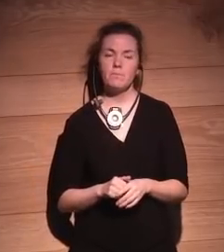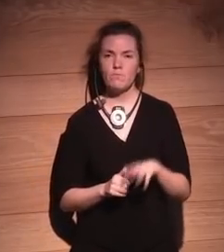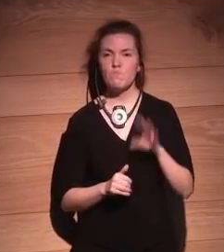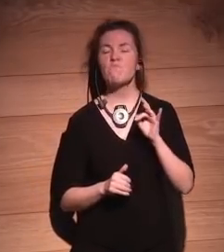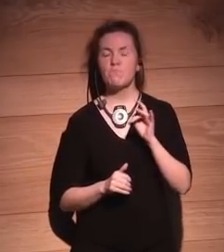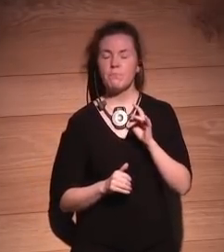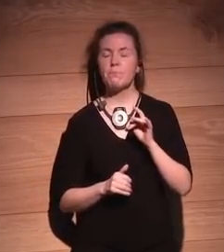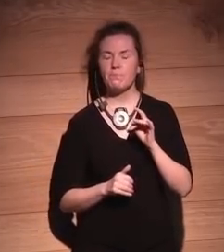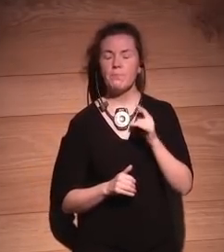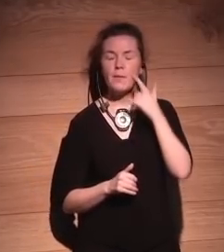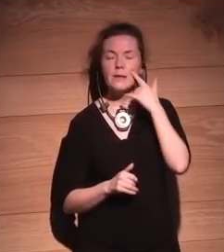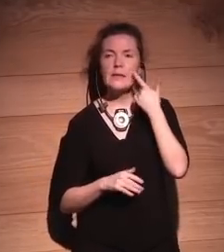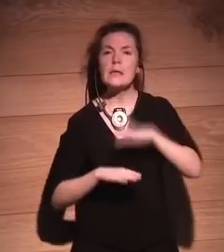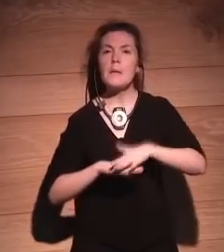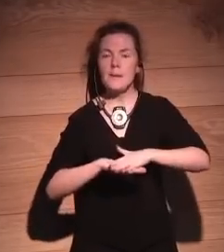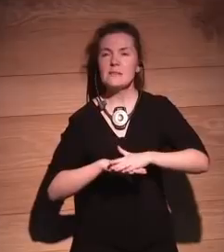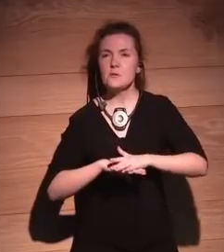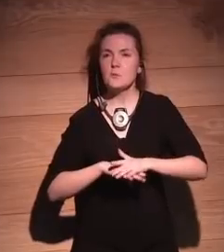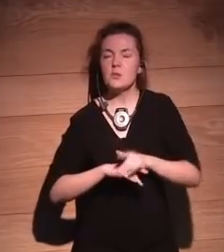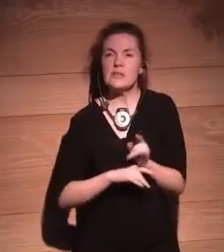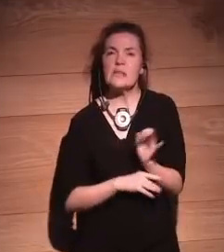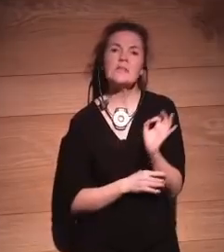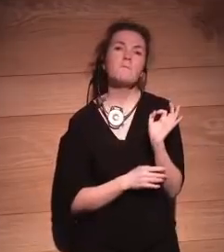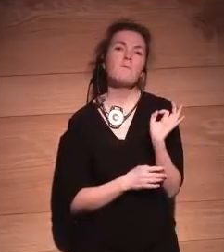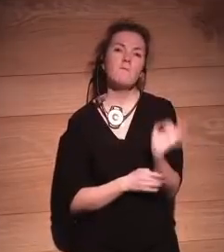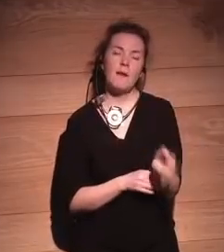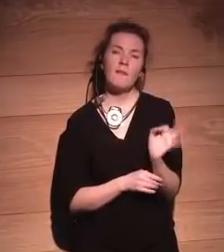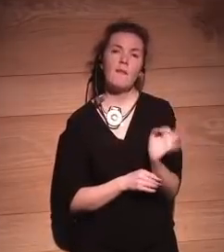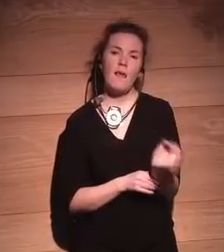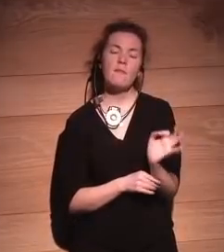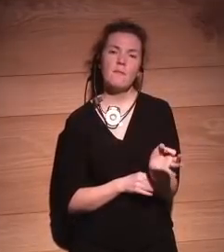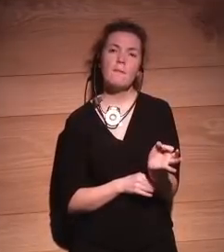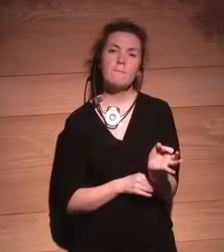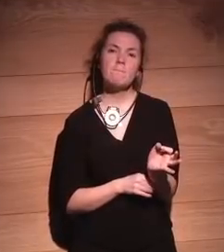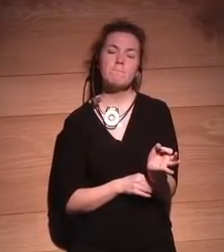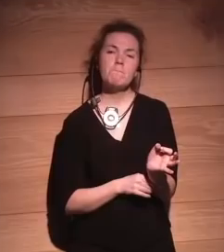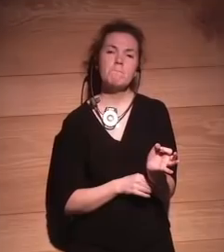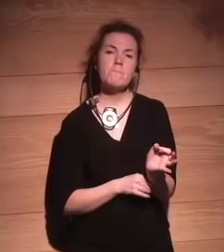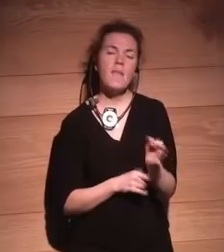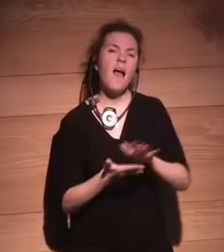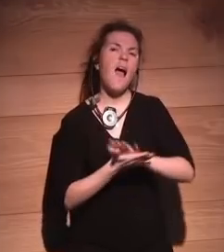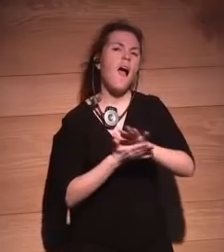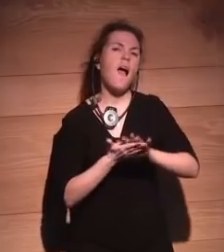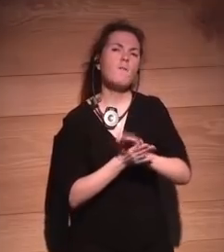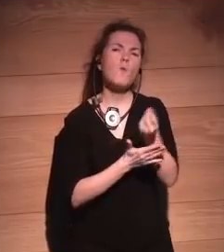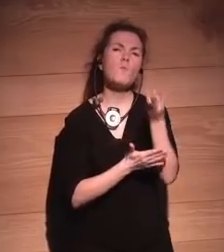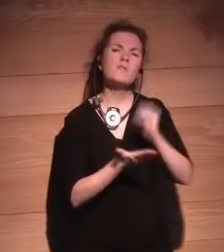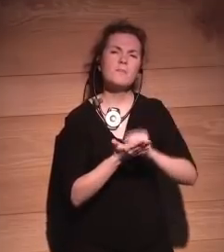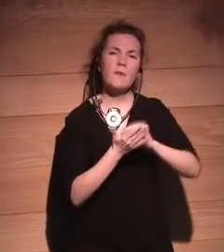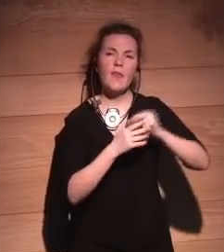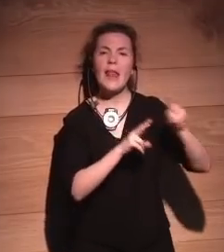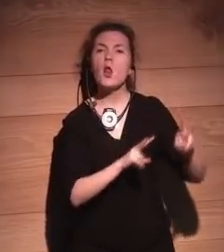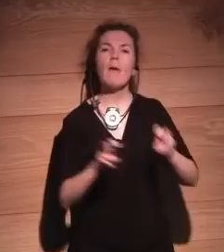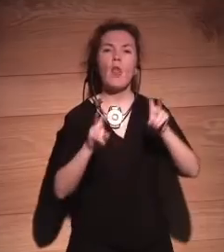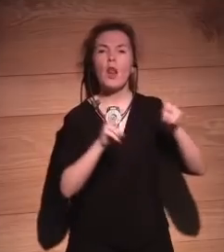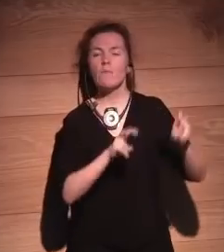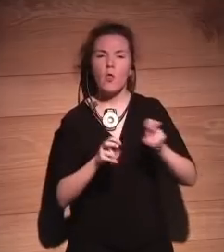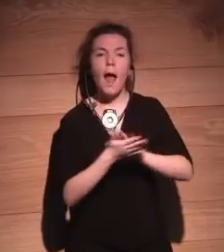o sea, básicamente sí que es cierto que hablamos